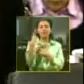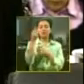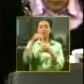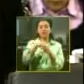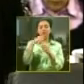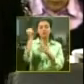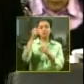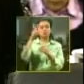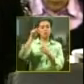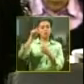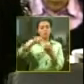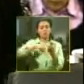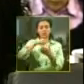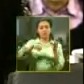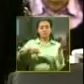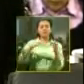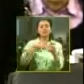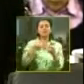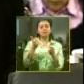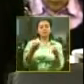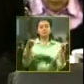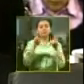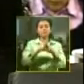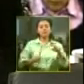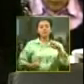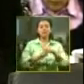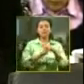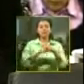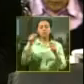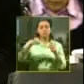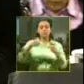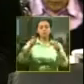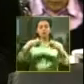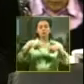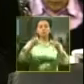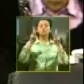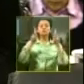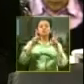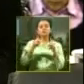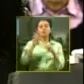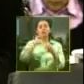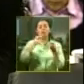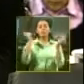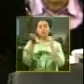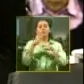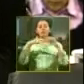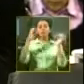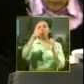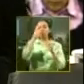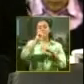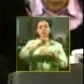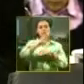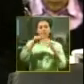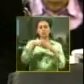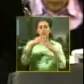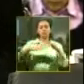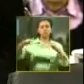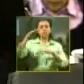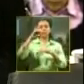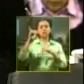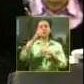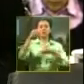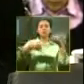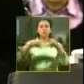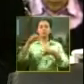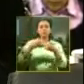derecho a la no violencia, estamos también impulsando esta opción revolucionaria que busca la superación de toda forma de